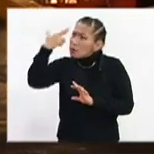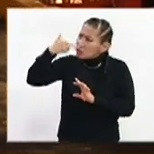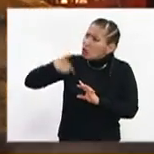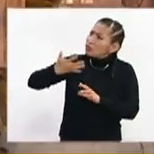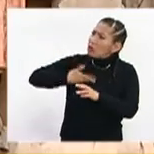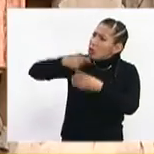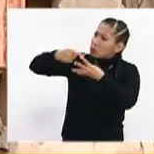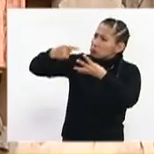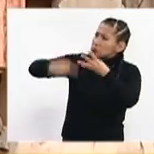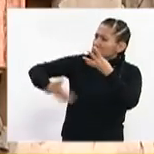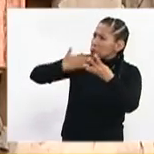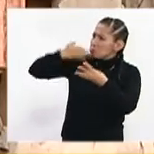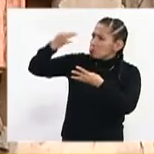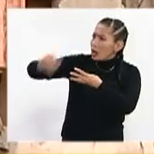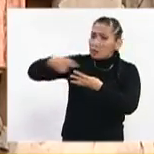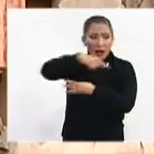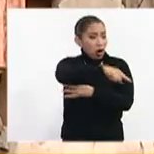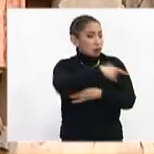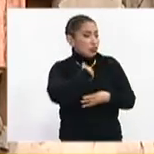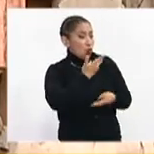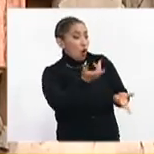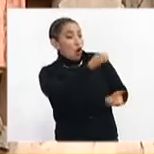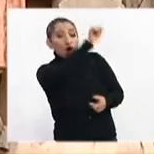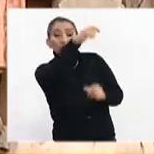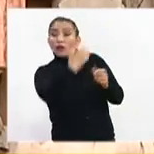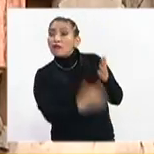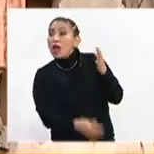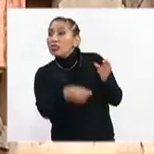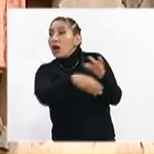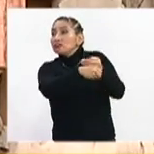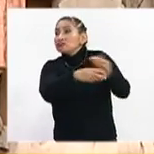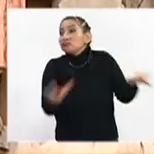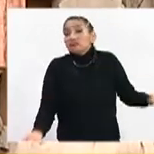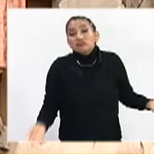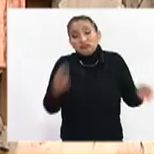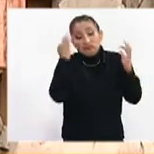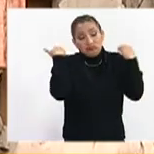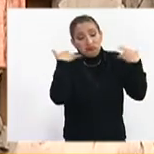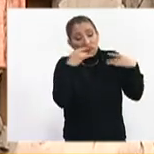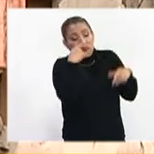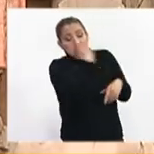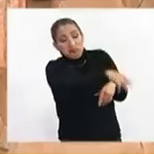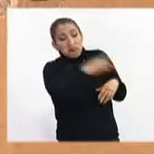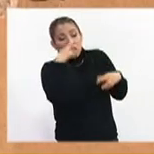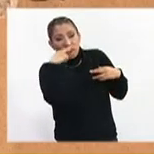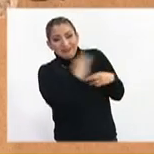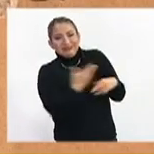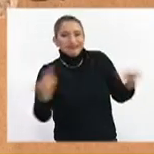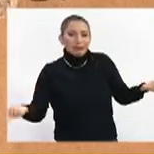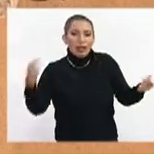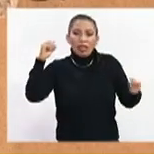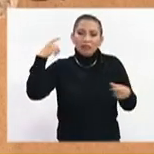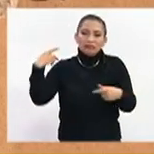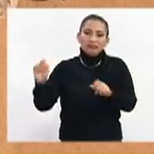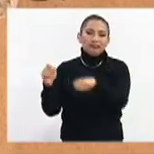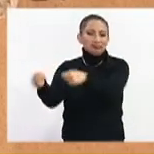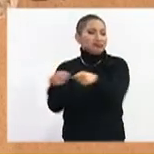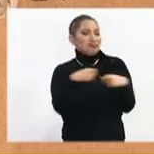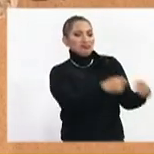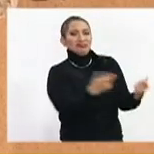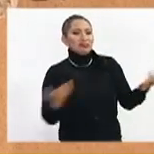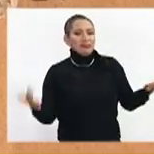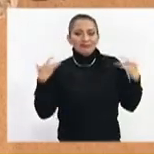con esto, pero el otro no cumplía con lo otro, en fin. Ahí ya son responsabilidades de otro tipo, y que puede